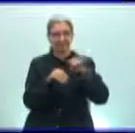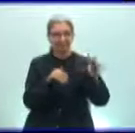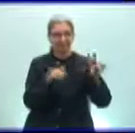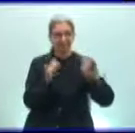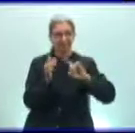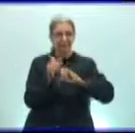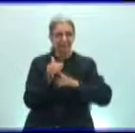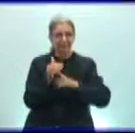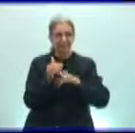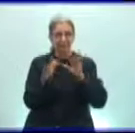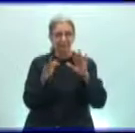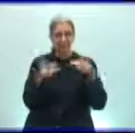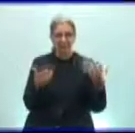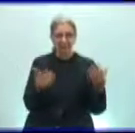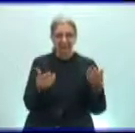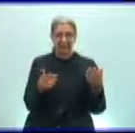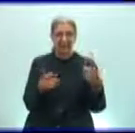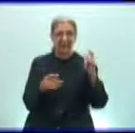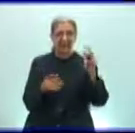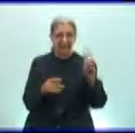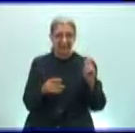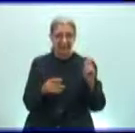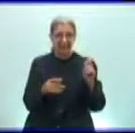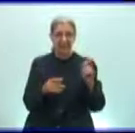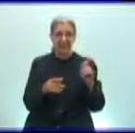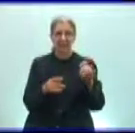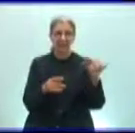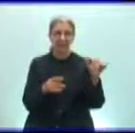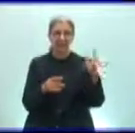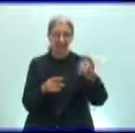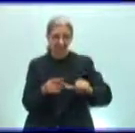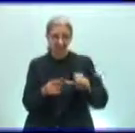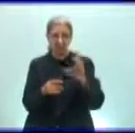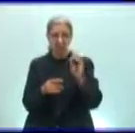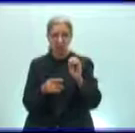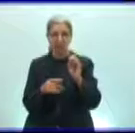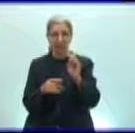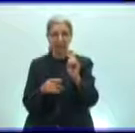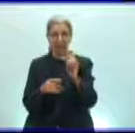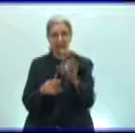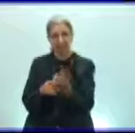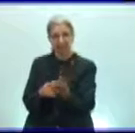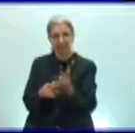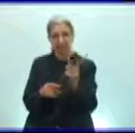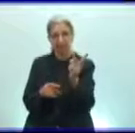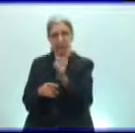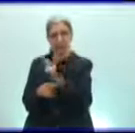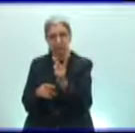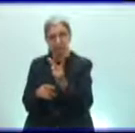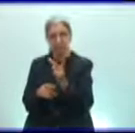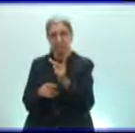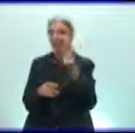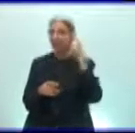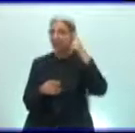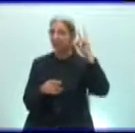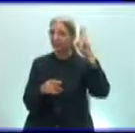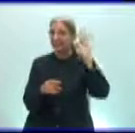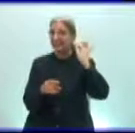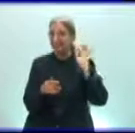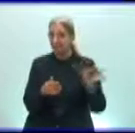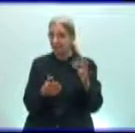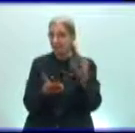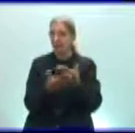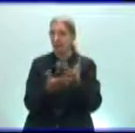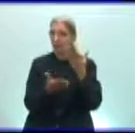cuando la x sea 10 o sea 2. Vamos a comprobar. Recuerden que la comprobación dijimos que es